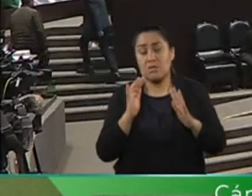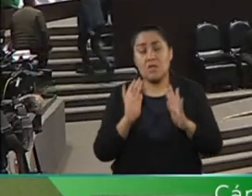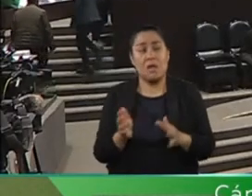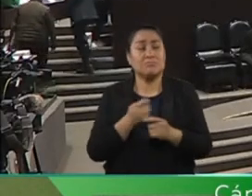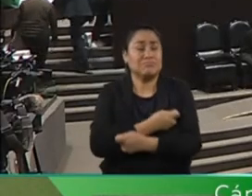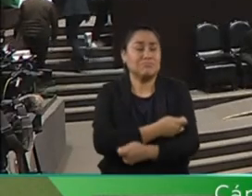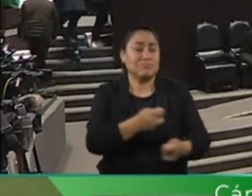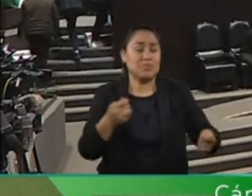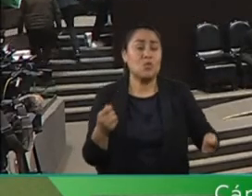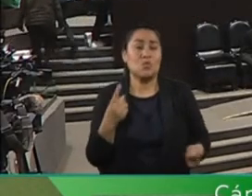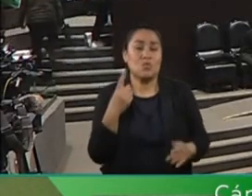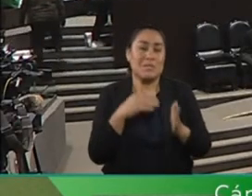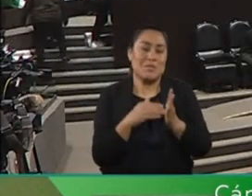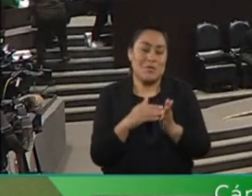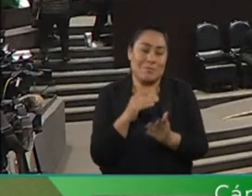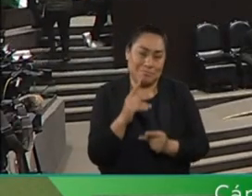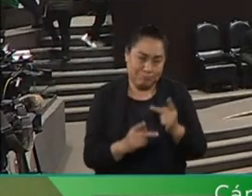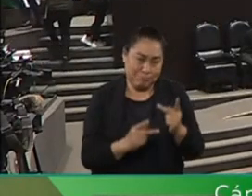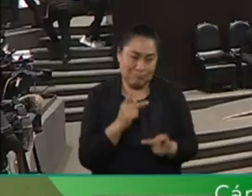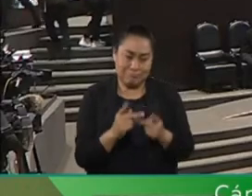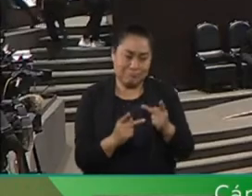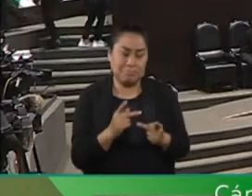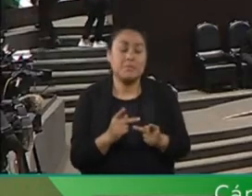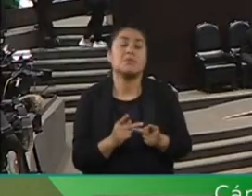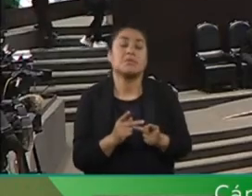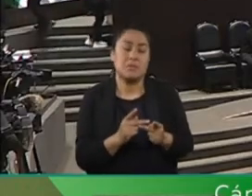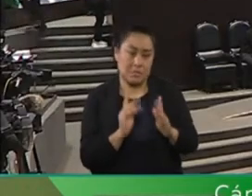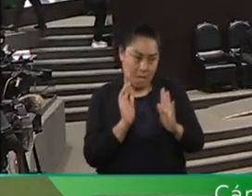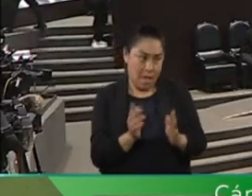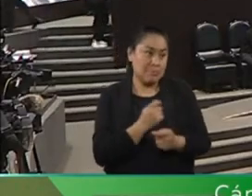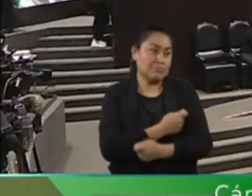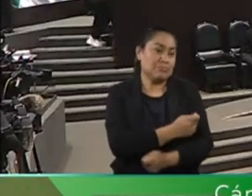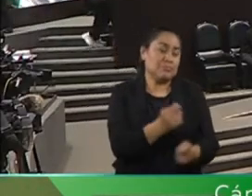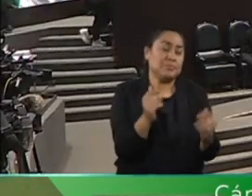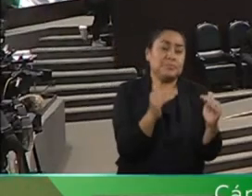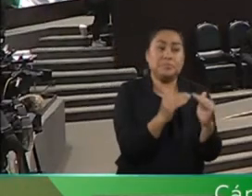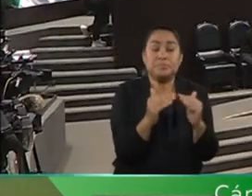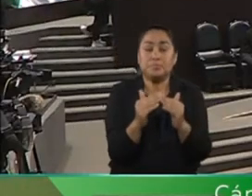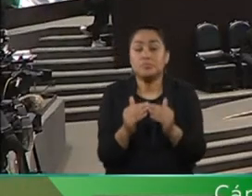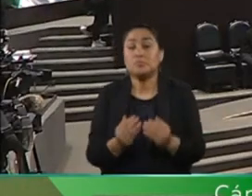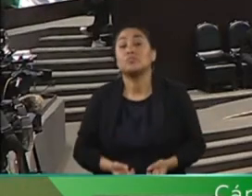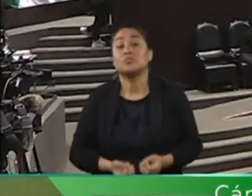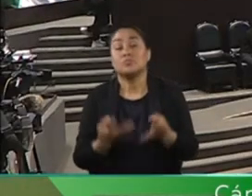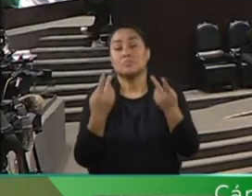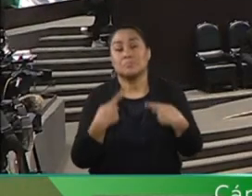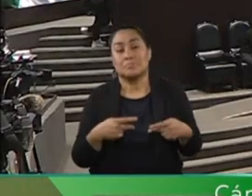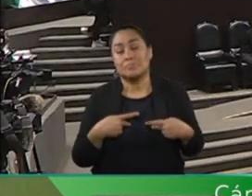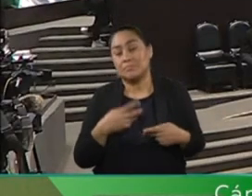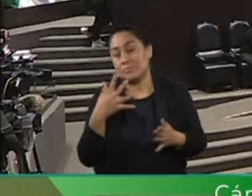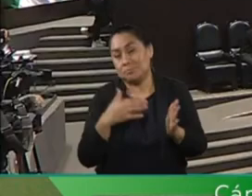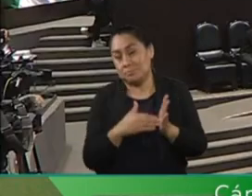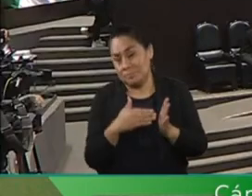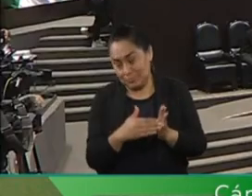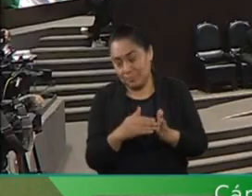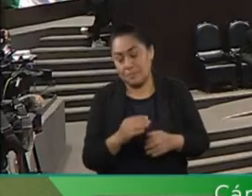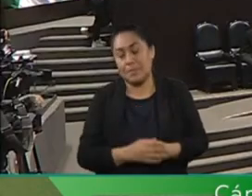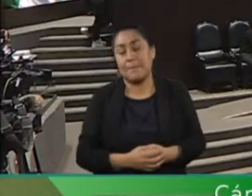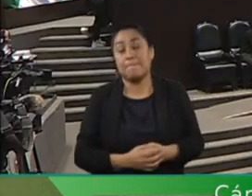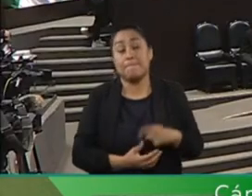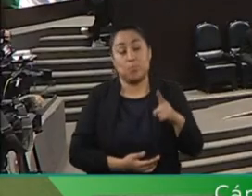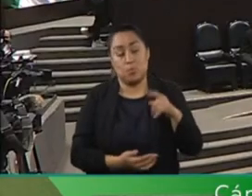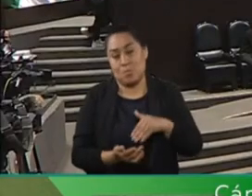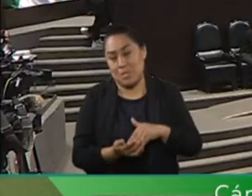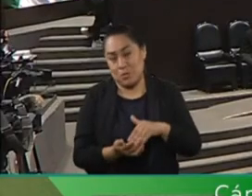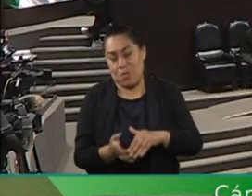prácticamente 1 millón de créditos que han permitido cubrir la demanda de vivienda de 5 millones de personas en nuestro país. 1 millón